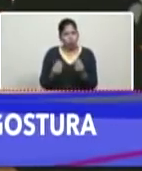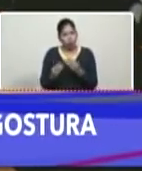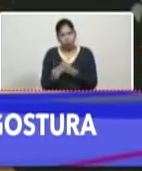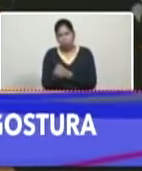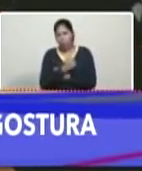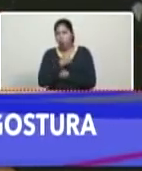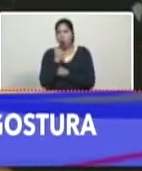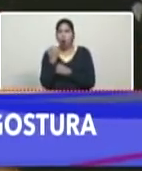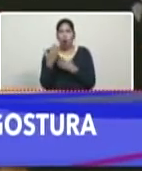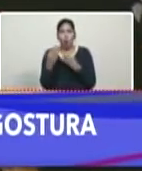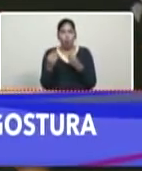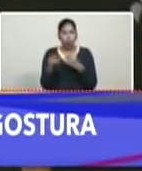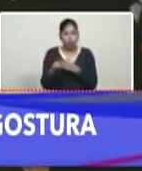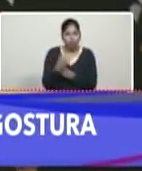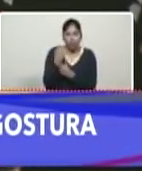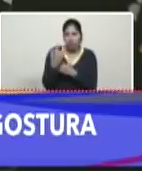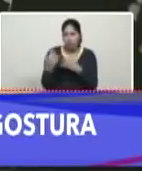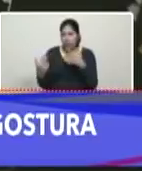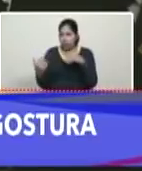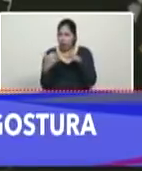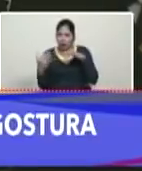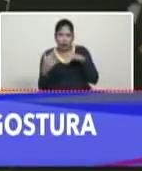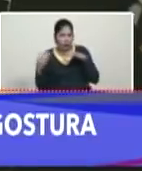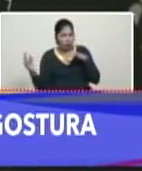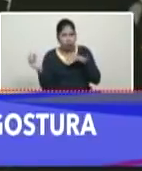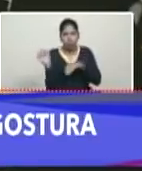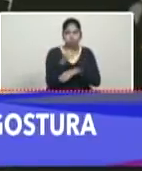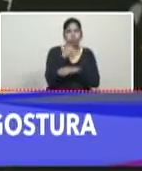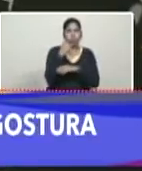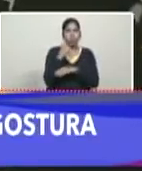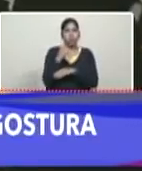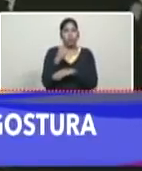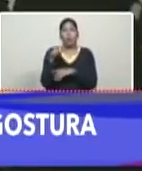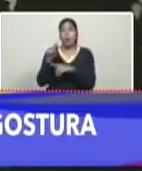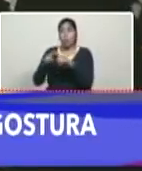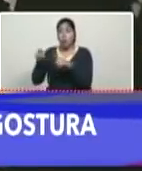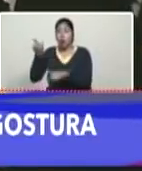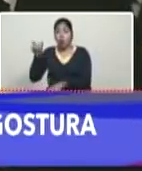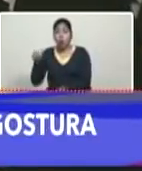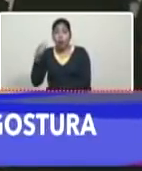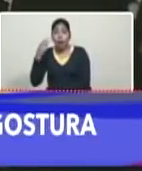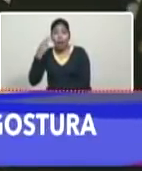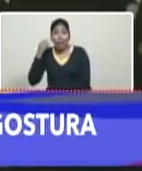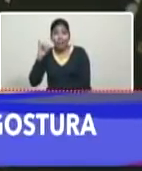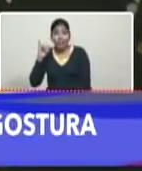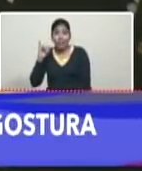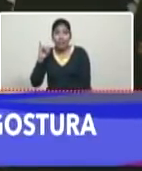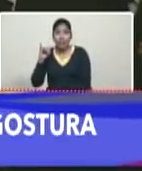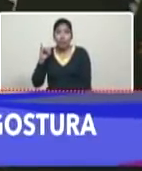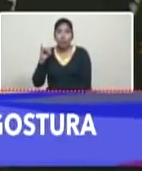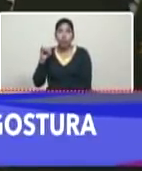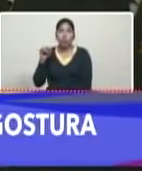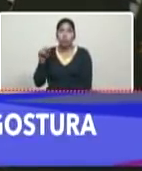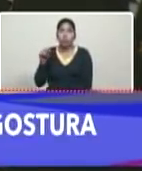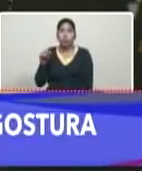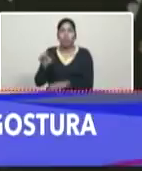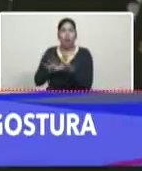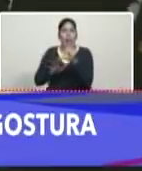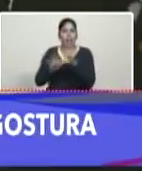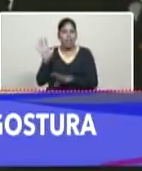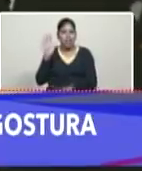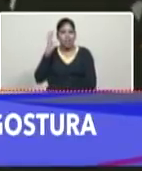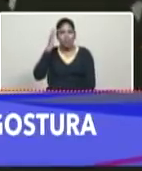adversidad. El hombre que llega aquel